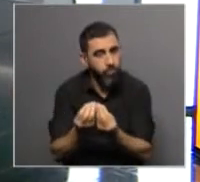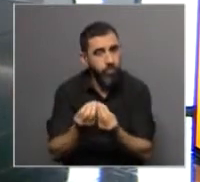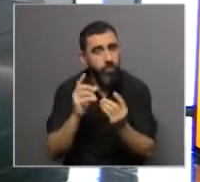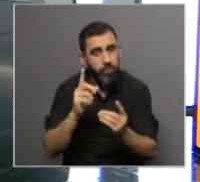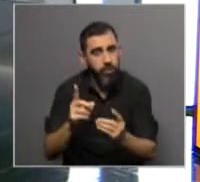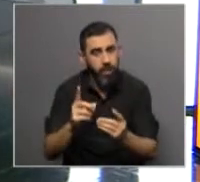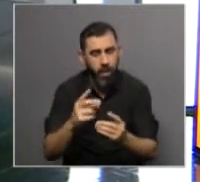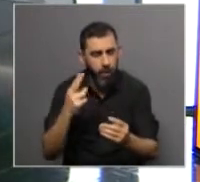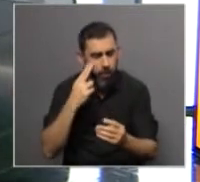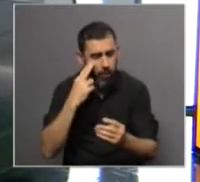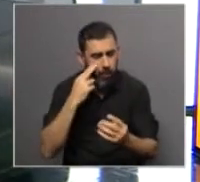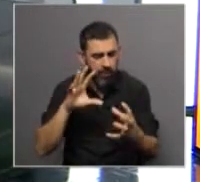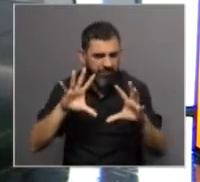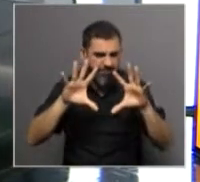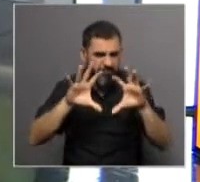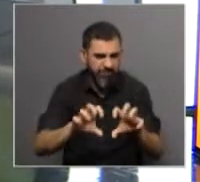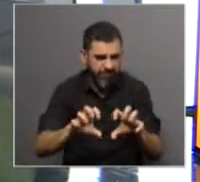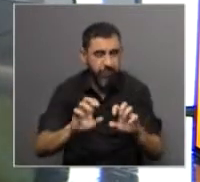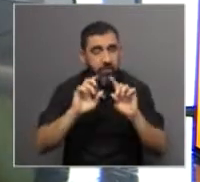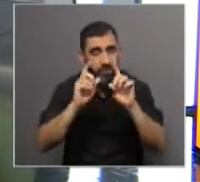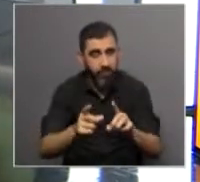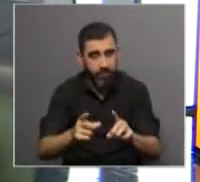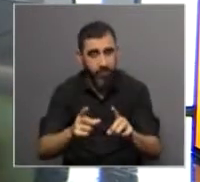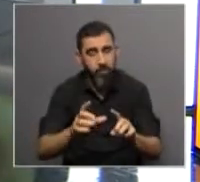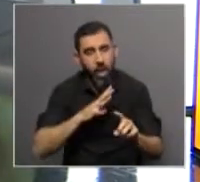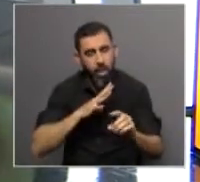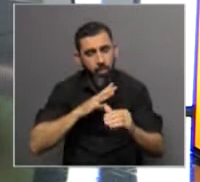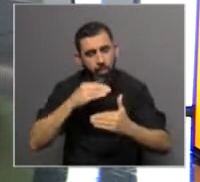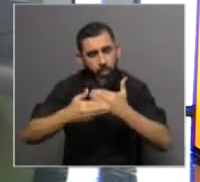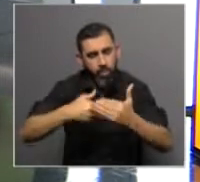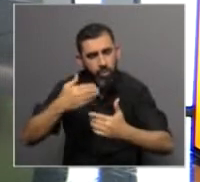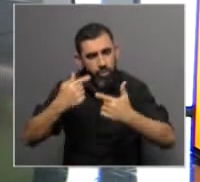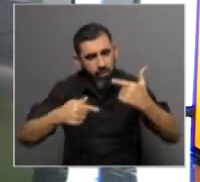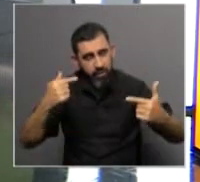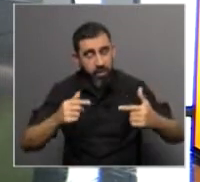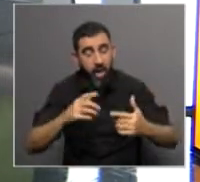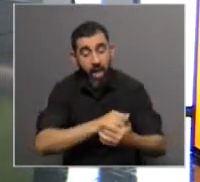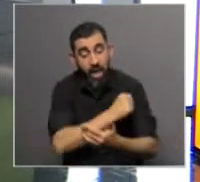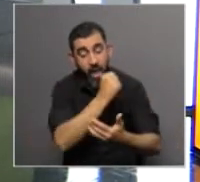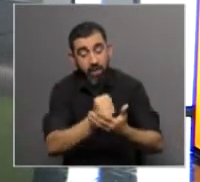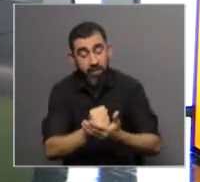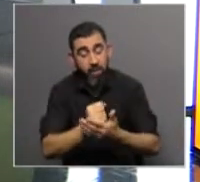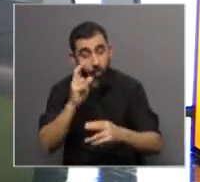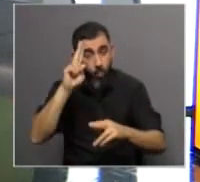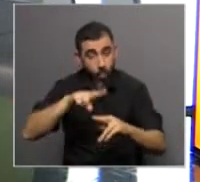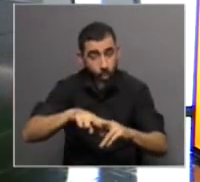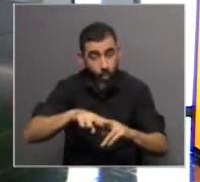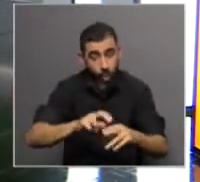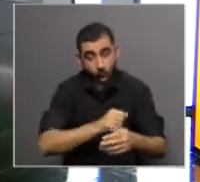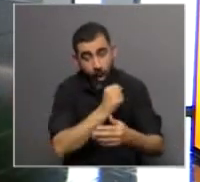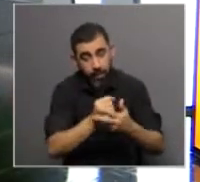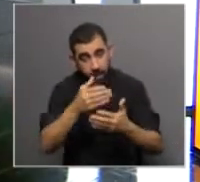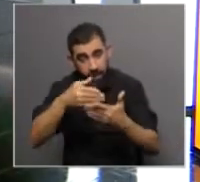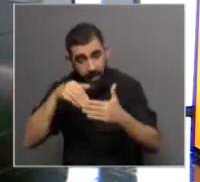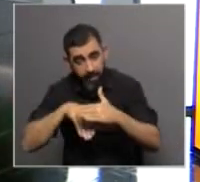más cascoteado, ¿no? Evidentemente en otro proceso, desde que el animal se murió hasta que quedaron sepultados allí.